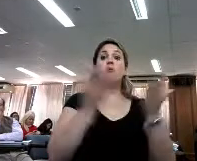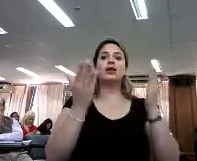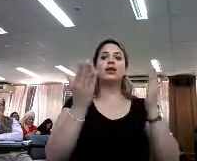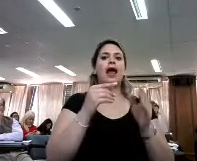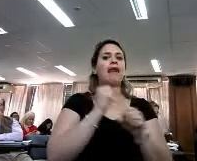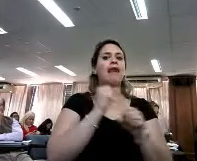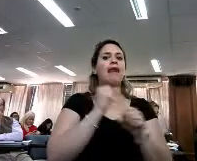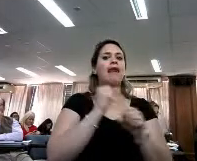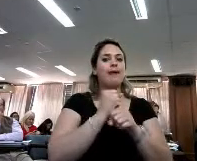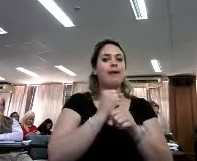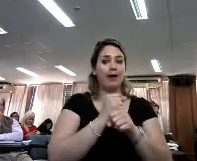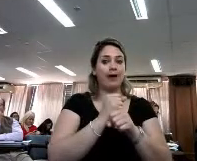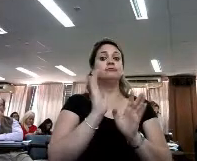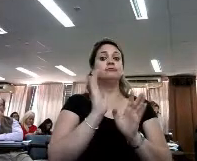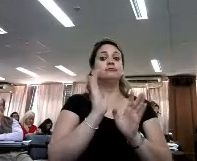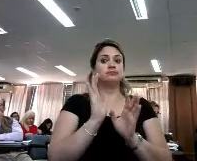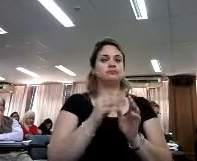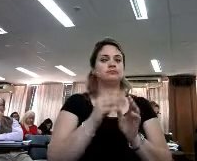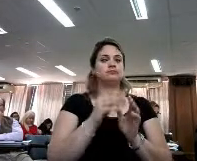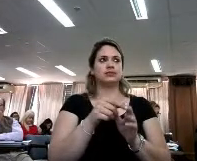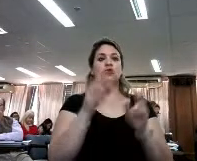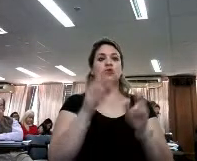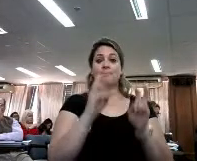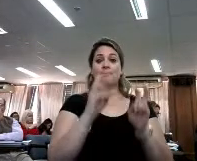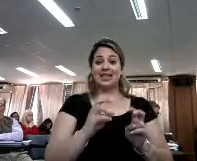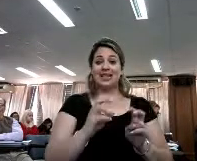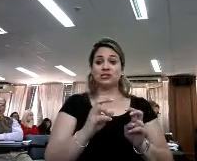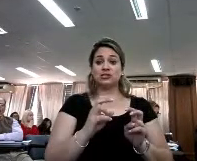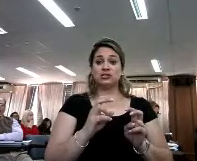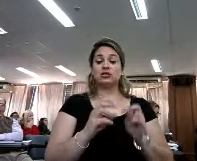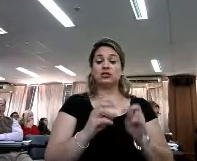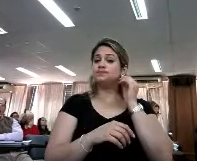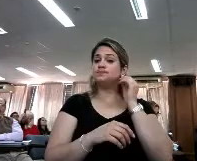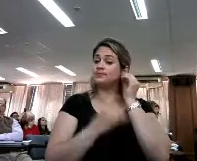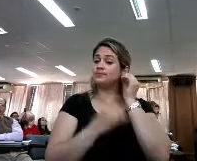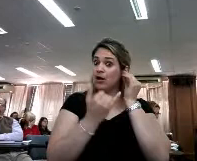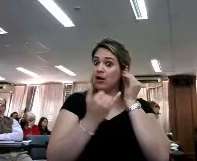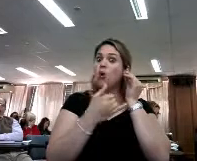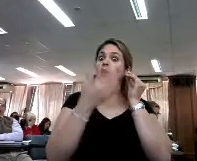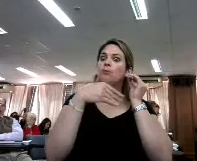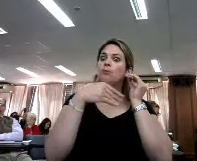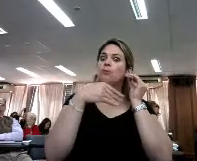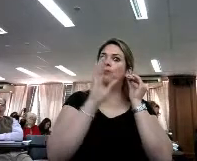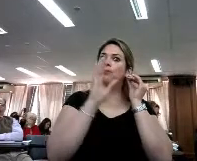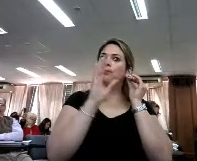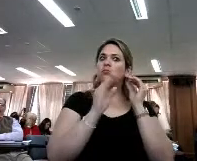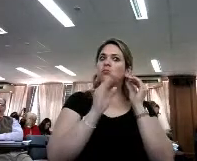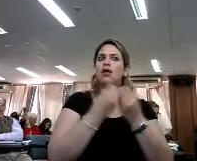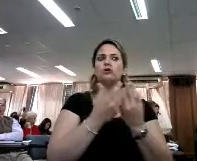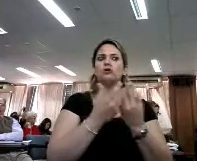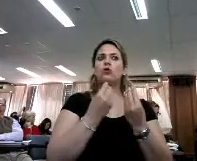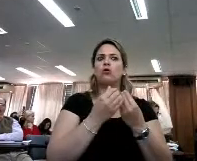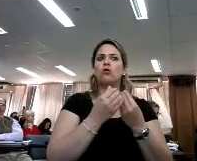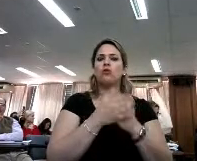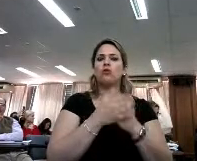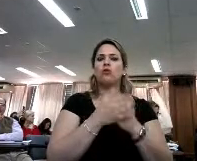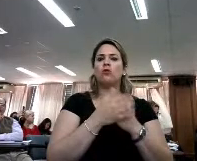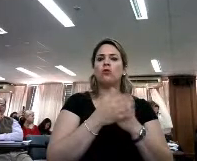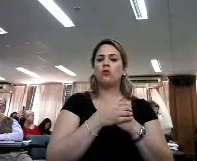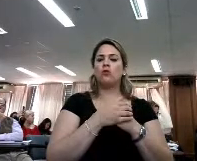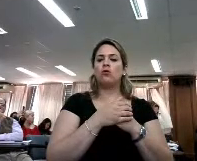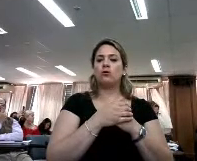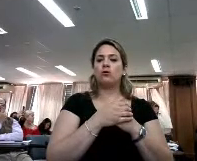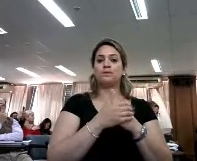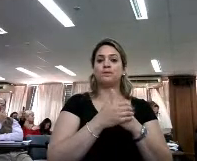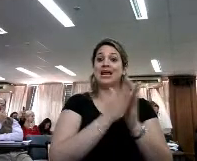Revisando, yo tengo una investigación, la mayoría de cómo tienen protegidas las obras, las